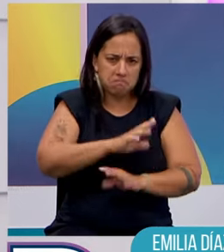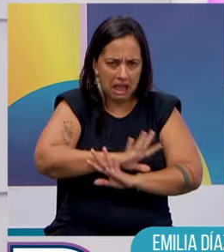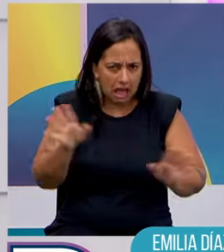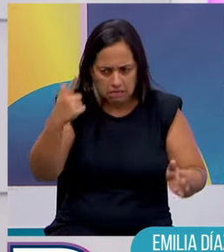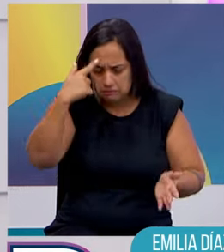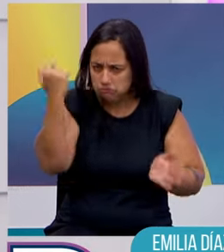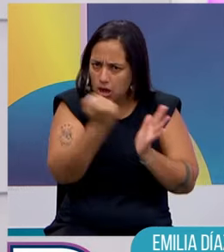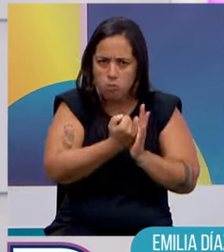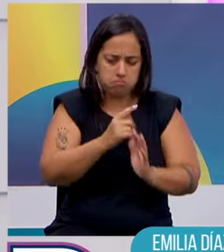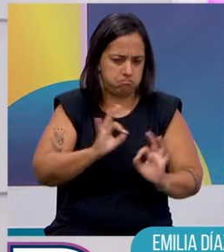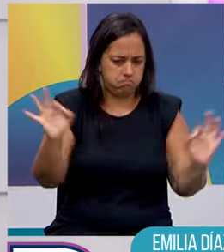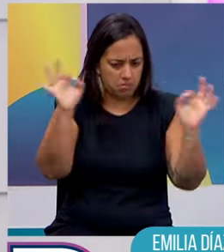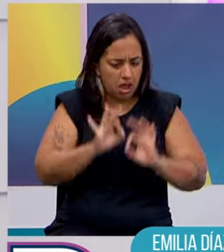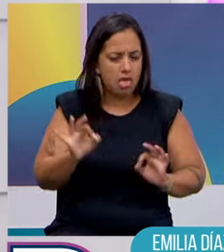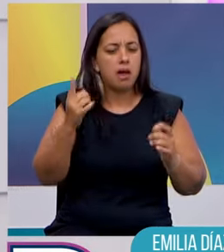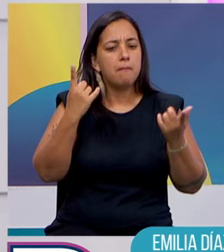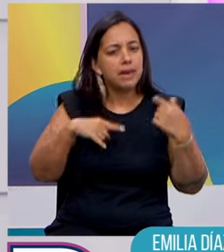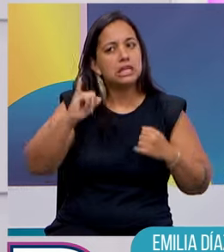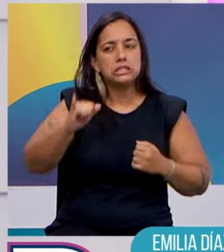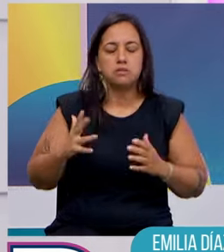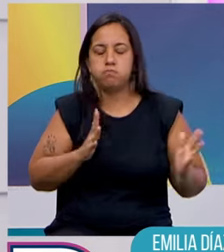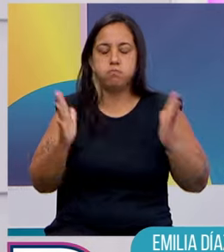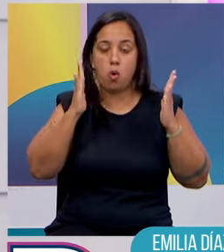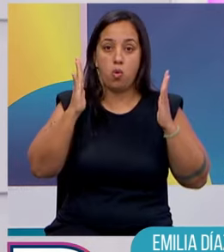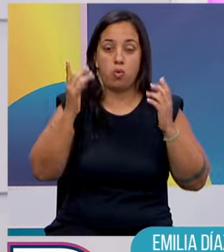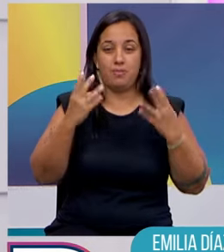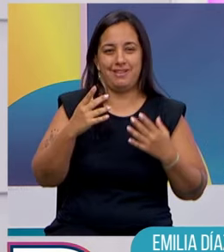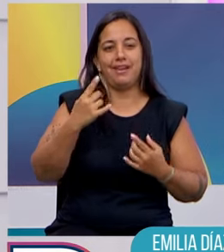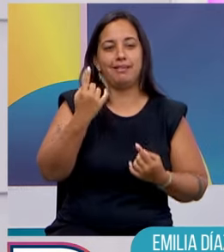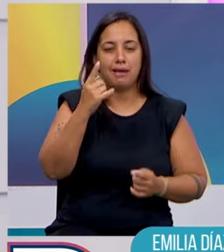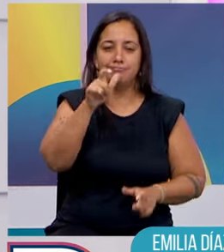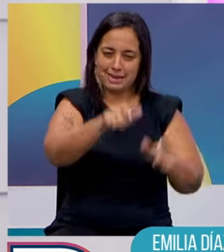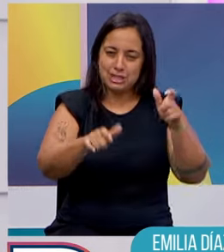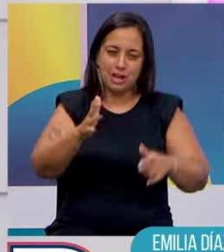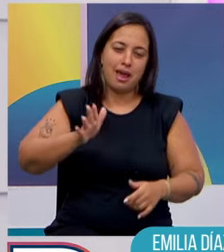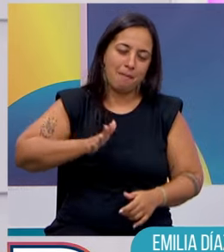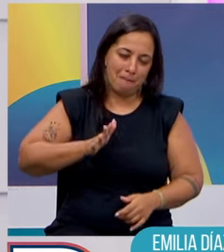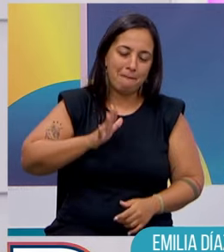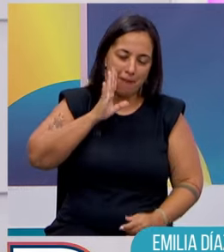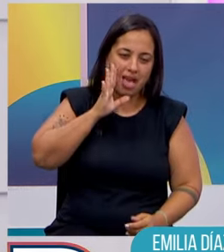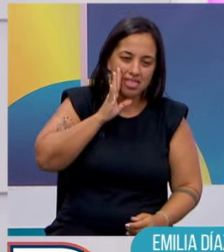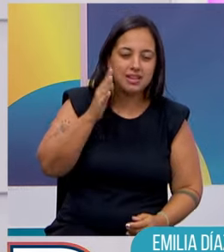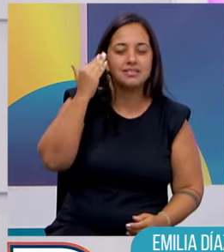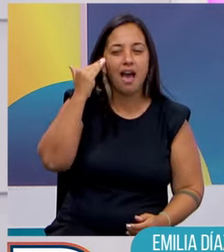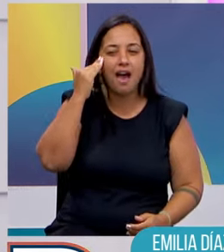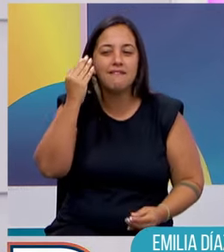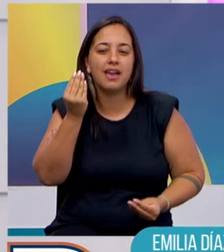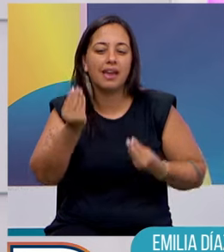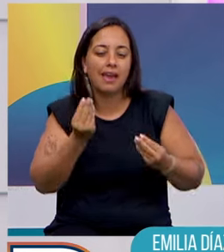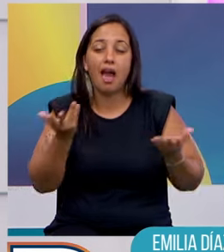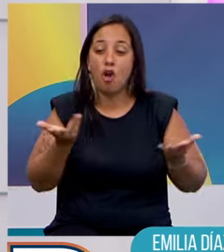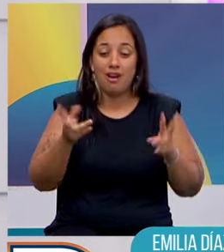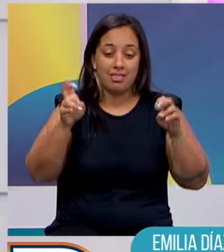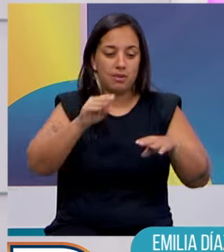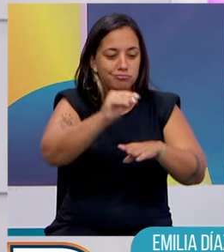sí fueron movilizantes. Y quienes somos madres sabemos que estamos en un mundo donde la crianza, y de eso